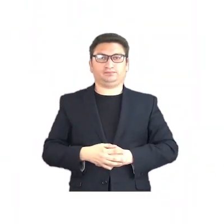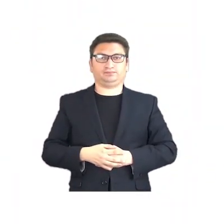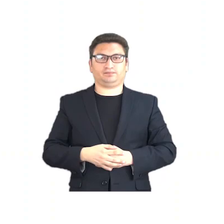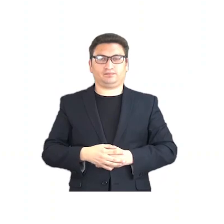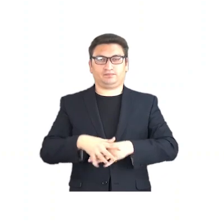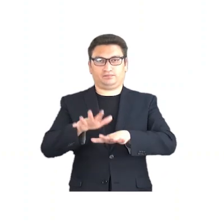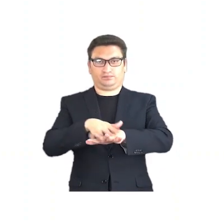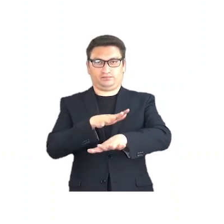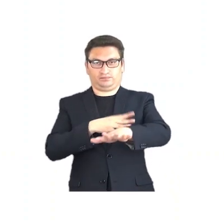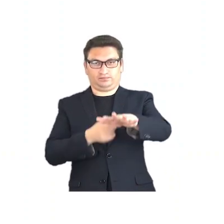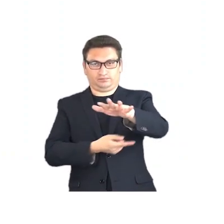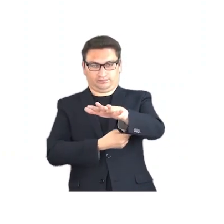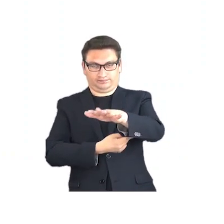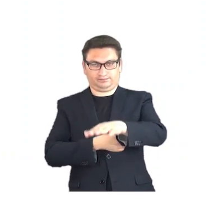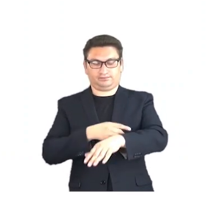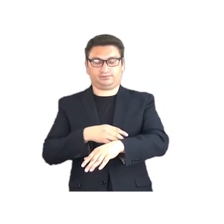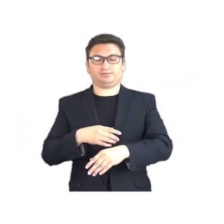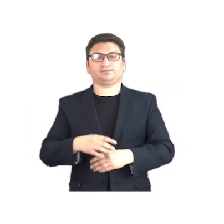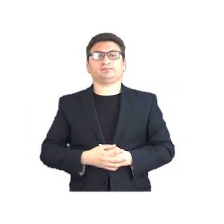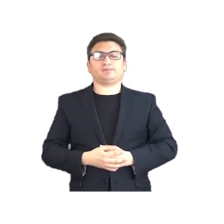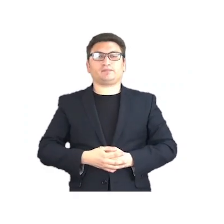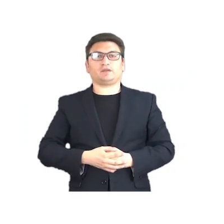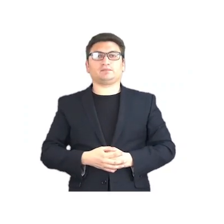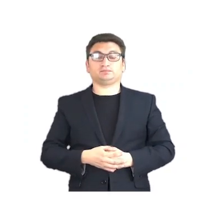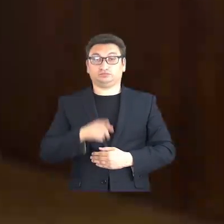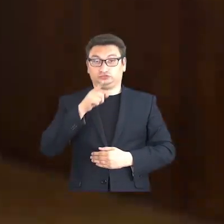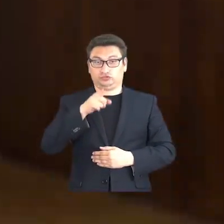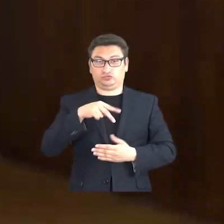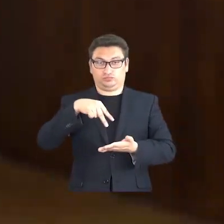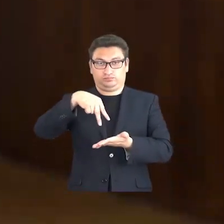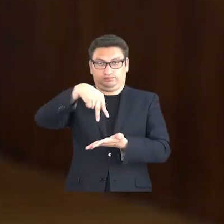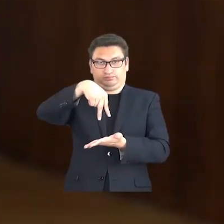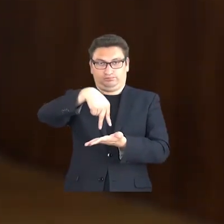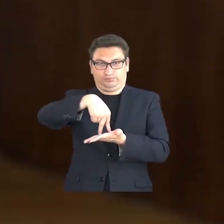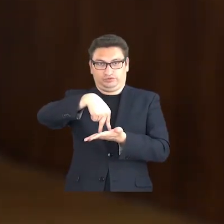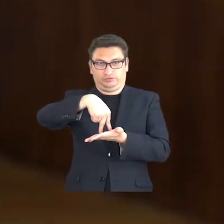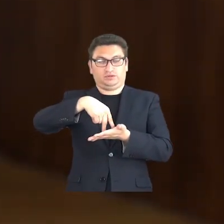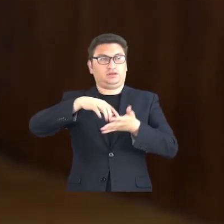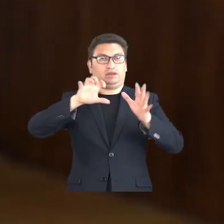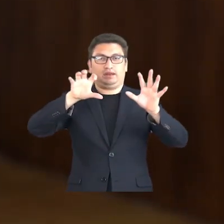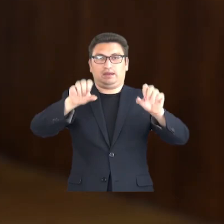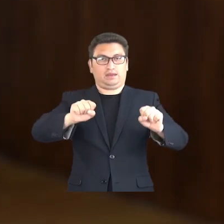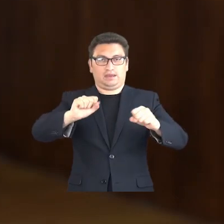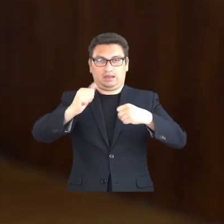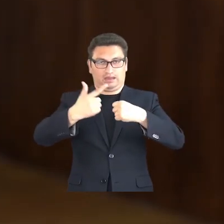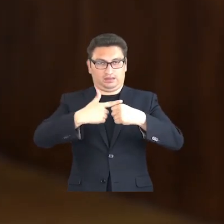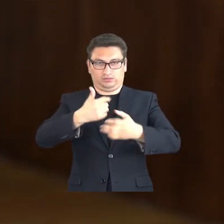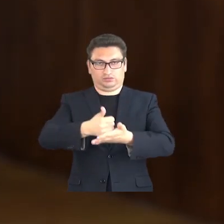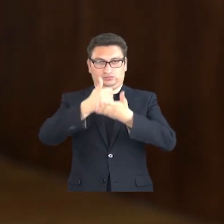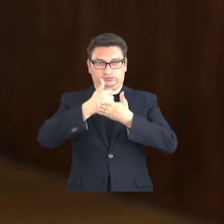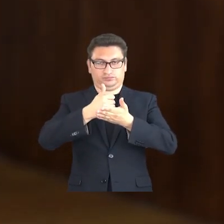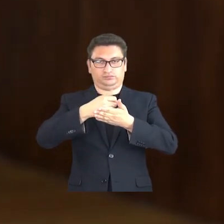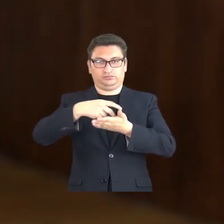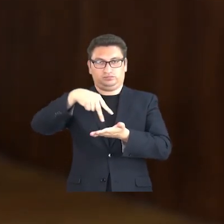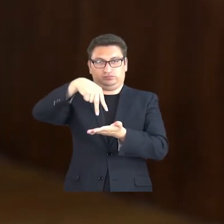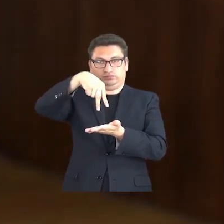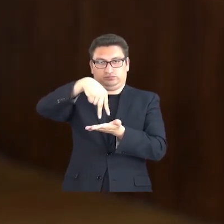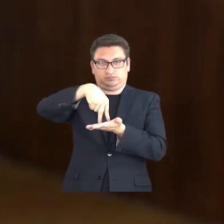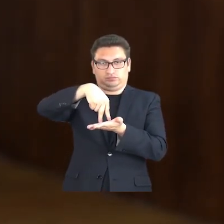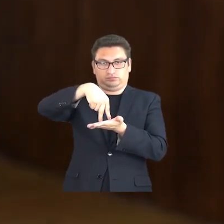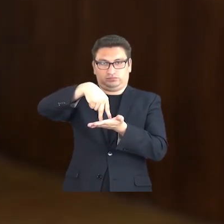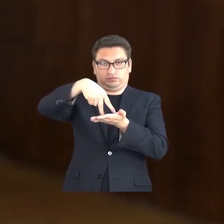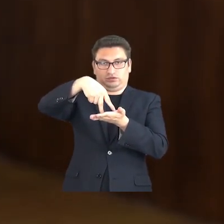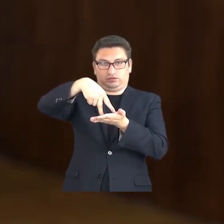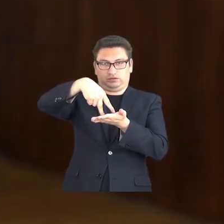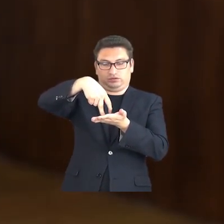Parte delantera del muslo, cuádriceps. Ponte de pie y sostente de algo estable como apoyo. Dobla